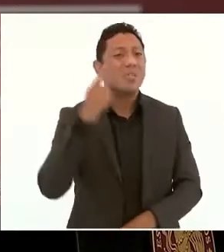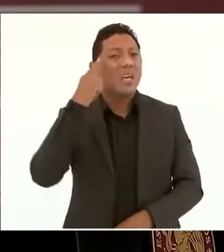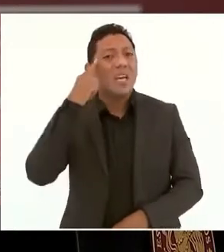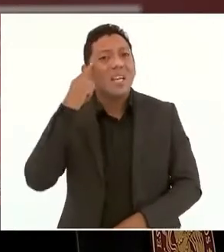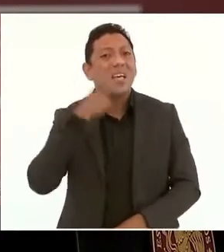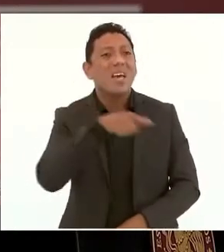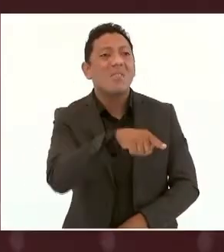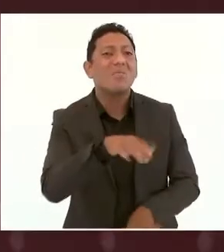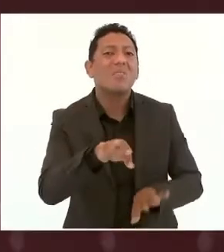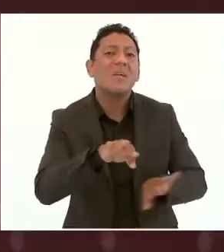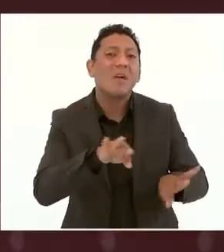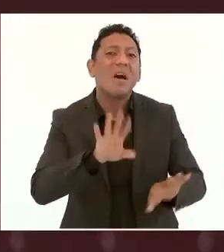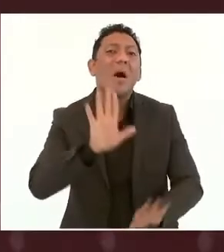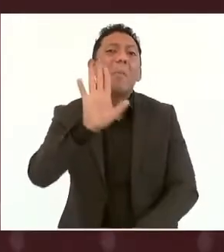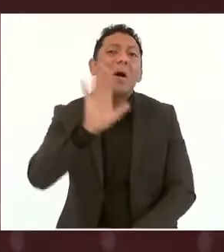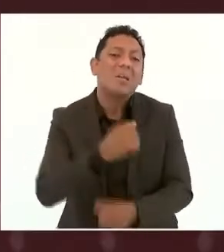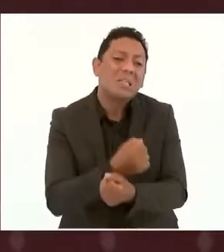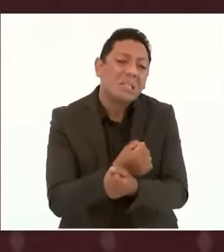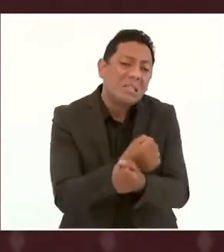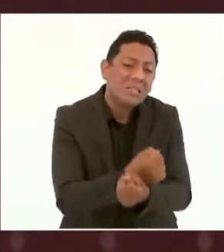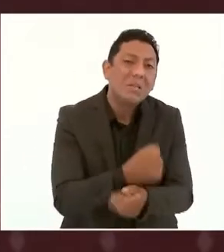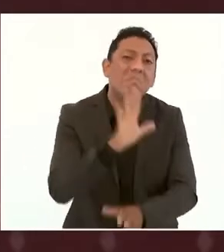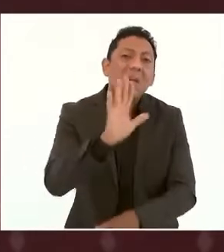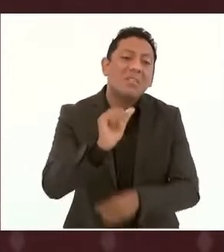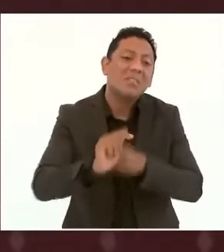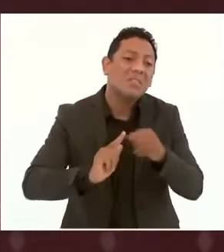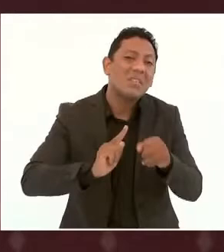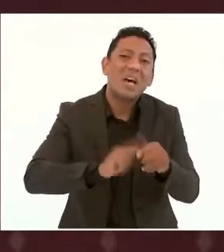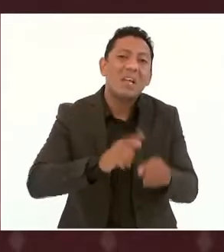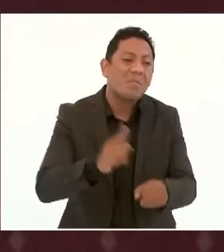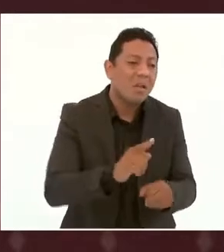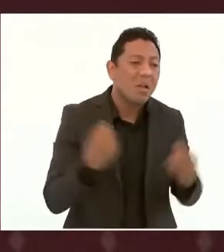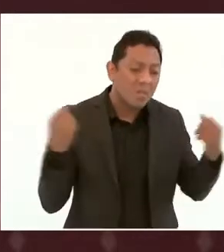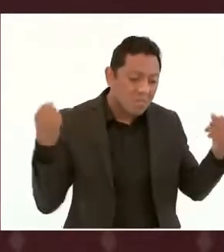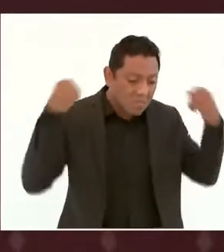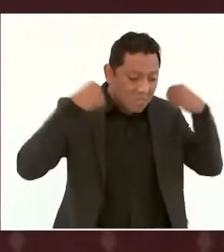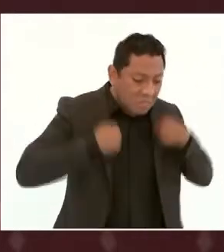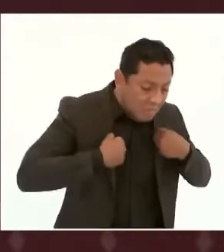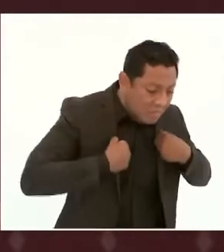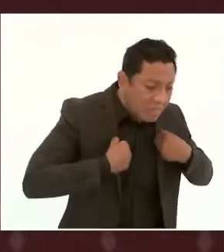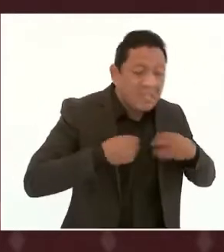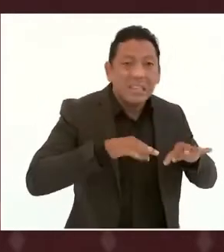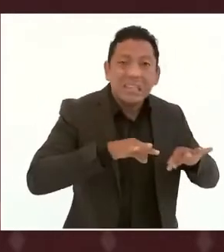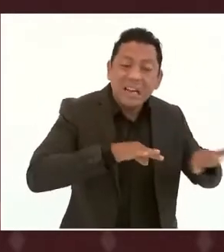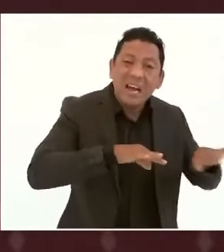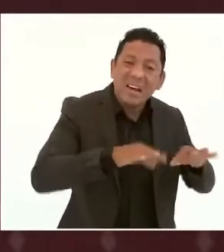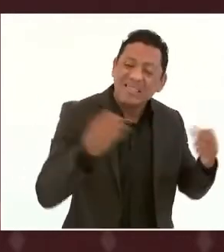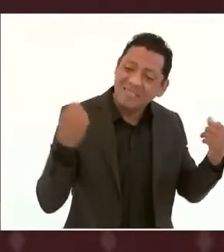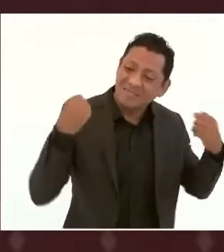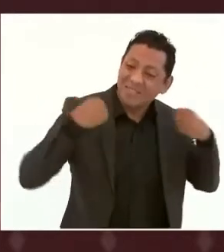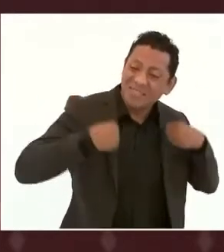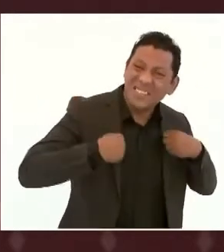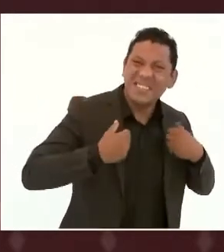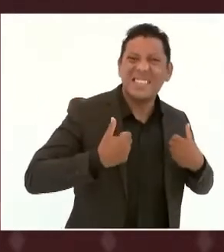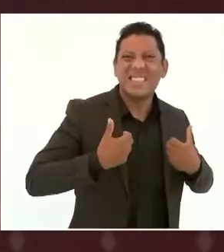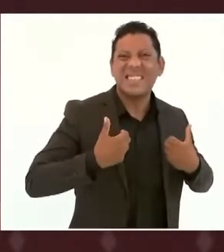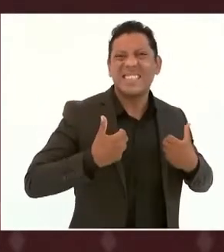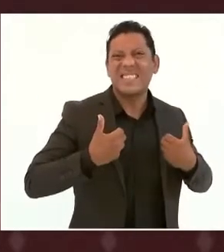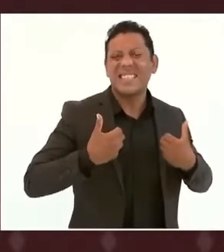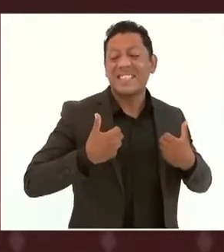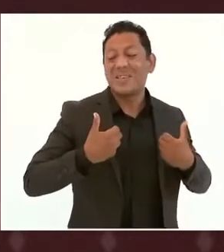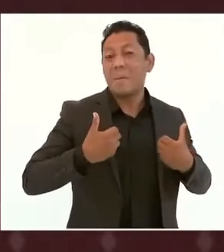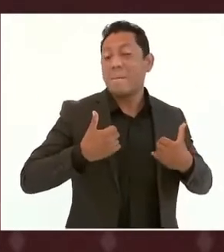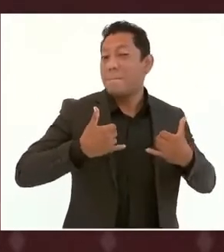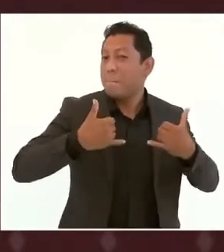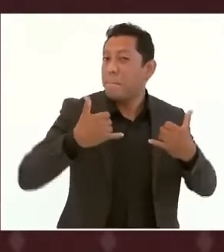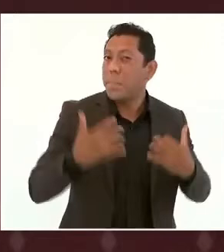se alquilaban como bestias para cargar en Mecapal sobre sus espaldas